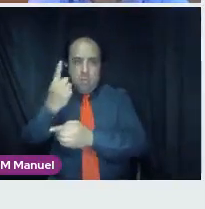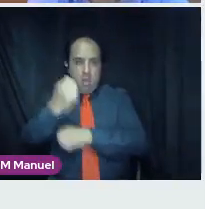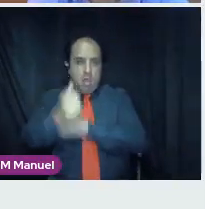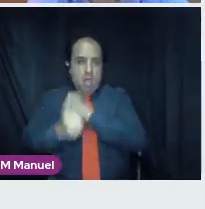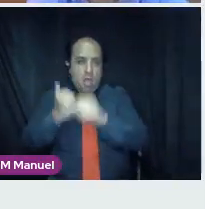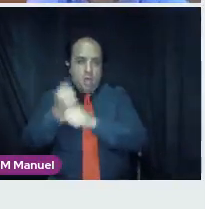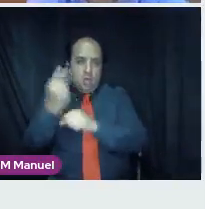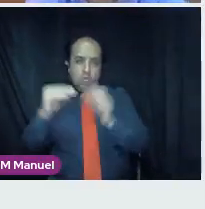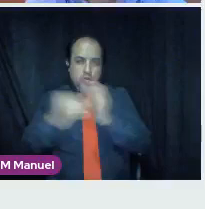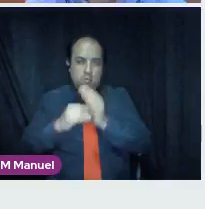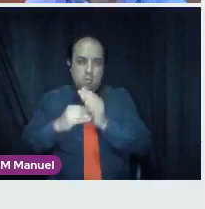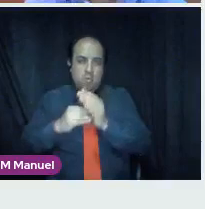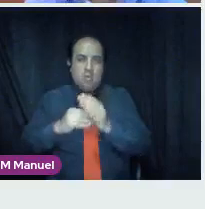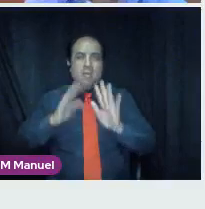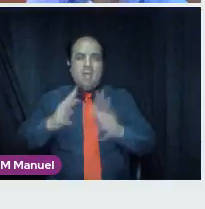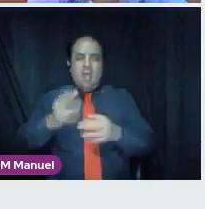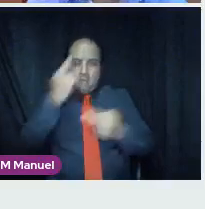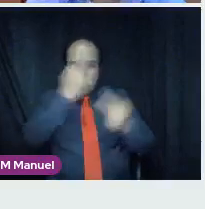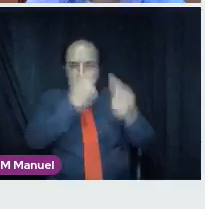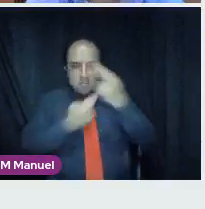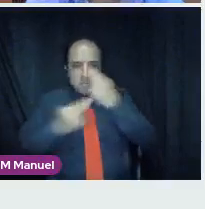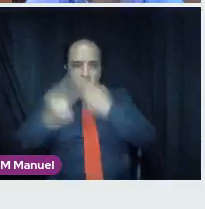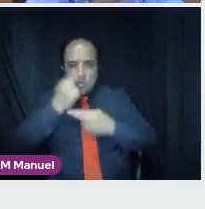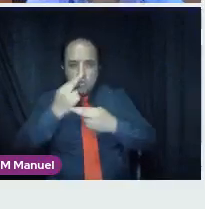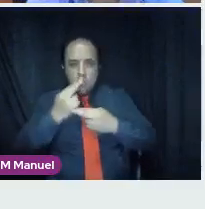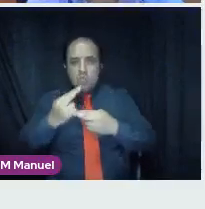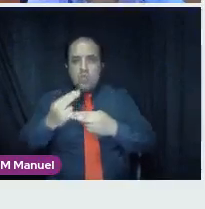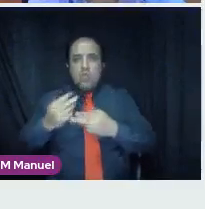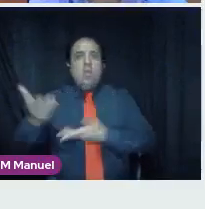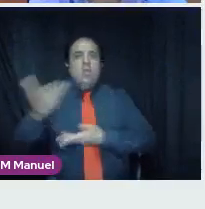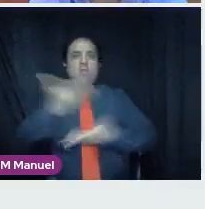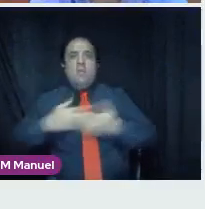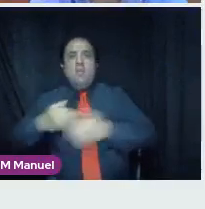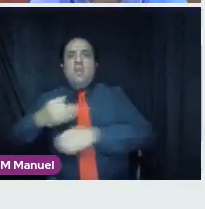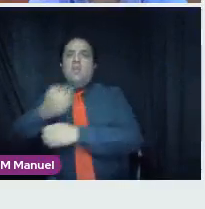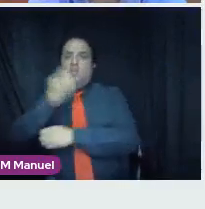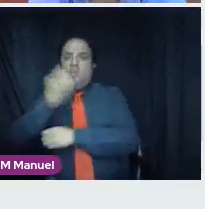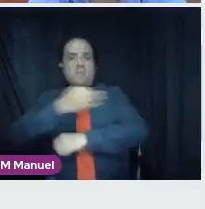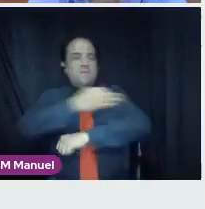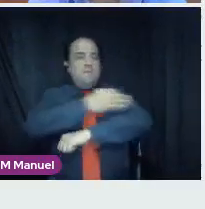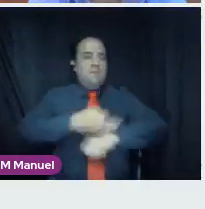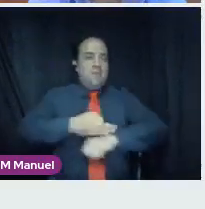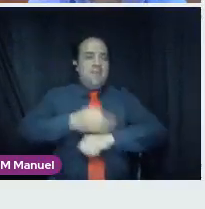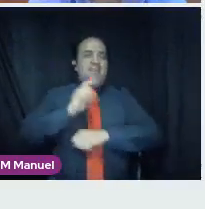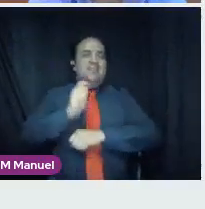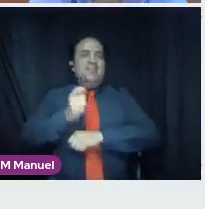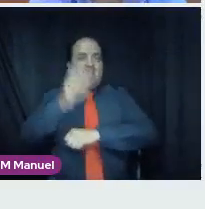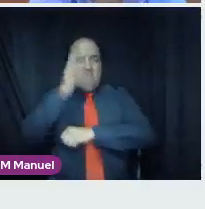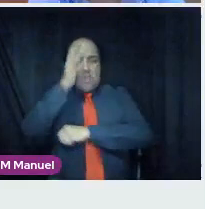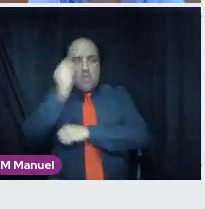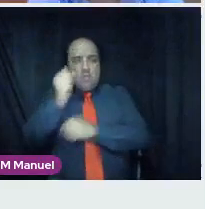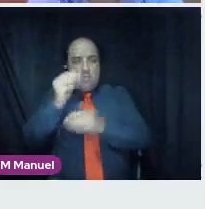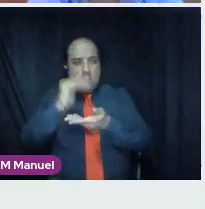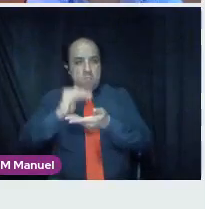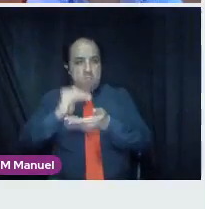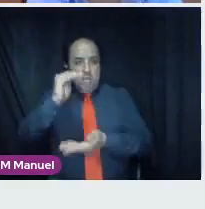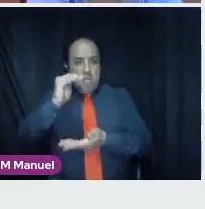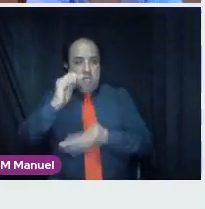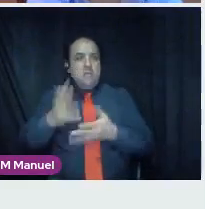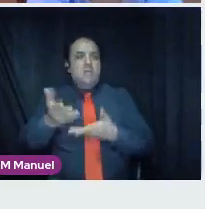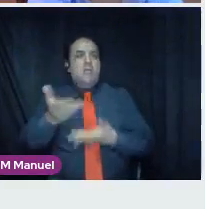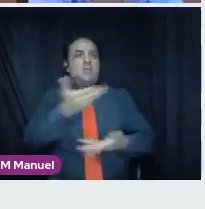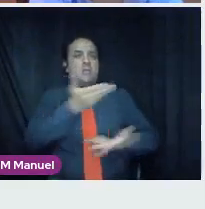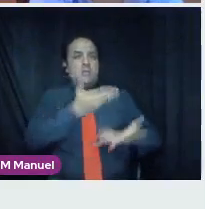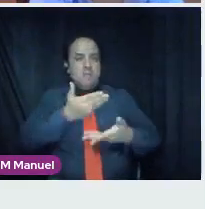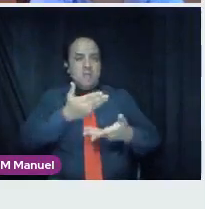entre familia y escuela, que permite una conceptualización mucho más amplia de los roles, sus relaciones y el impacto